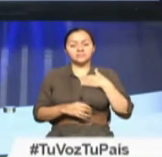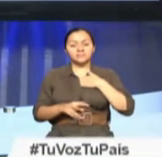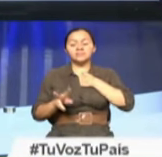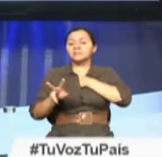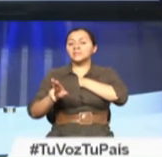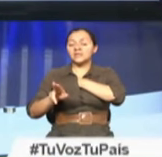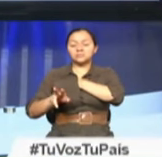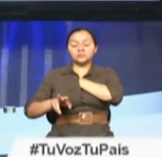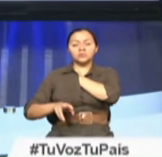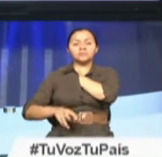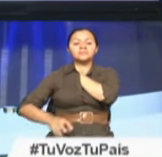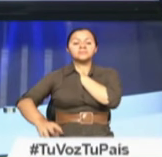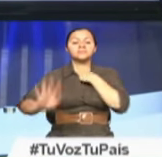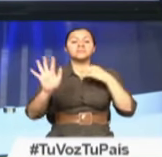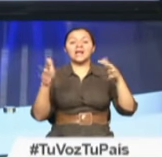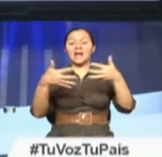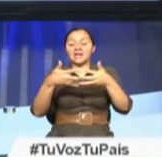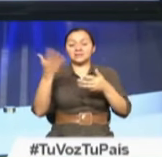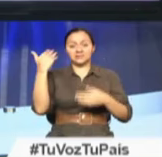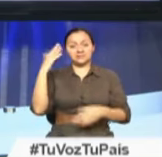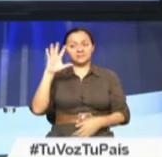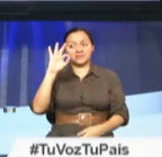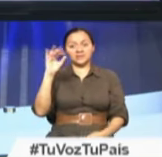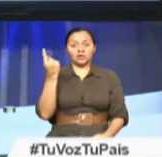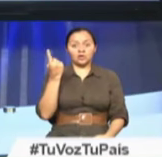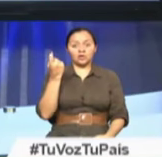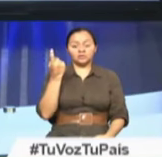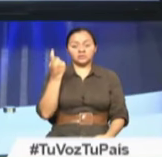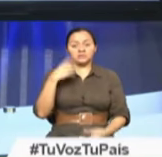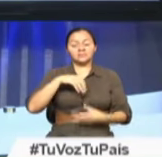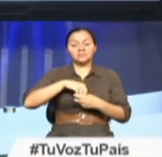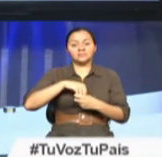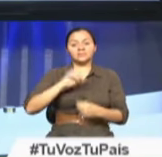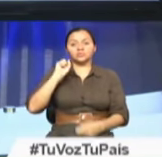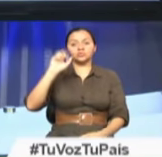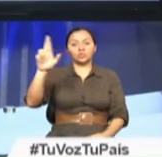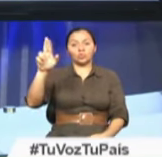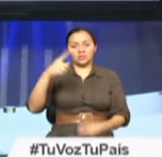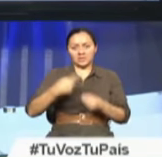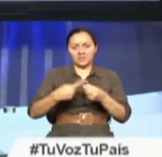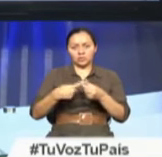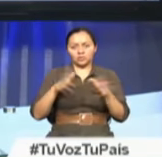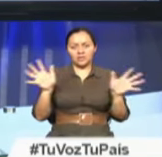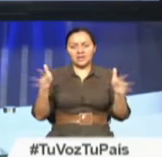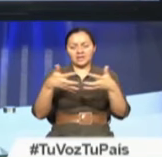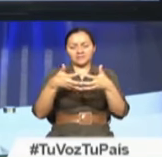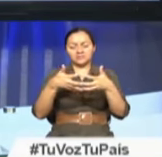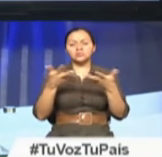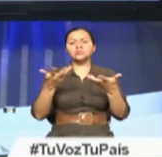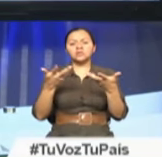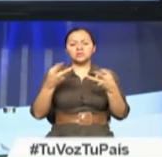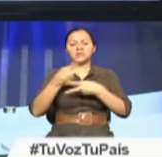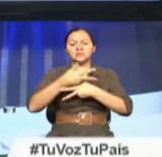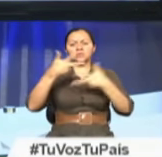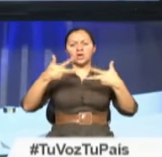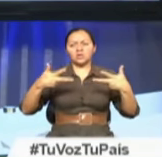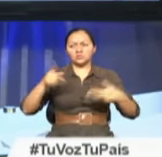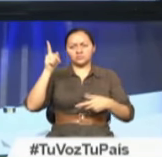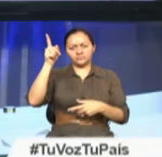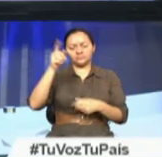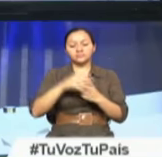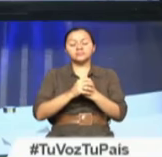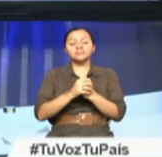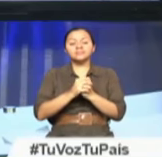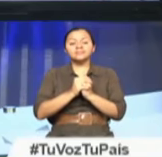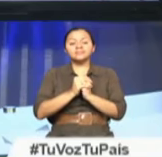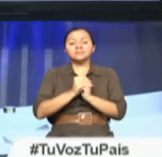forma, durante el enlace Ciudadano 511 realizado desde el sur de Quito, el presidente de la República, Rafael Correa, se refirió al